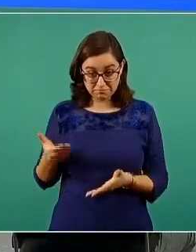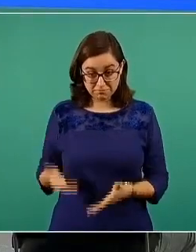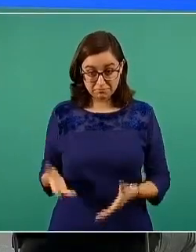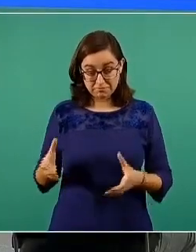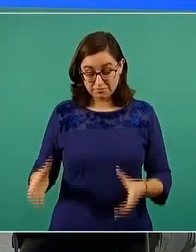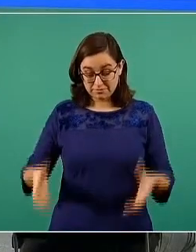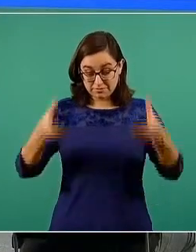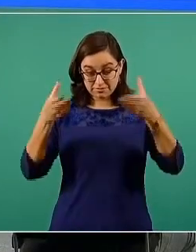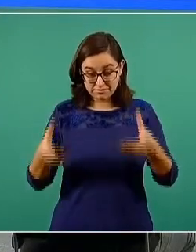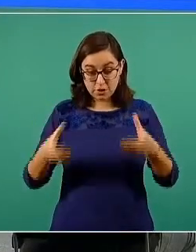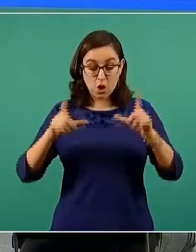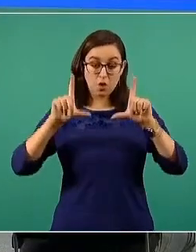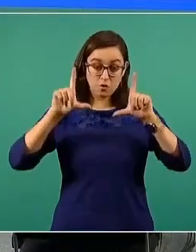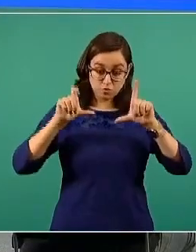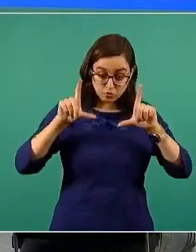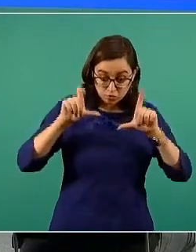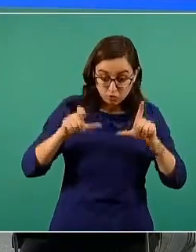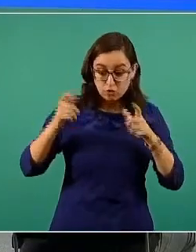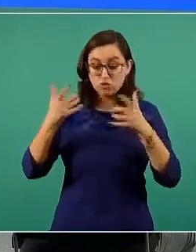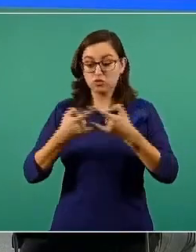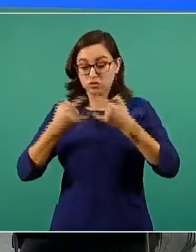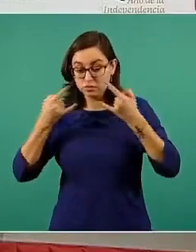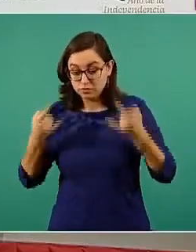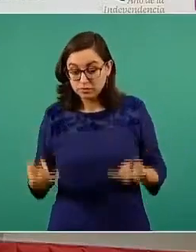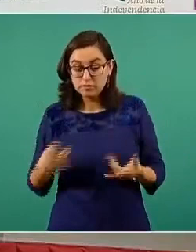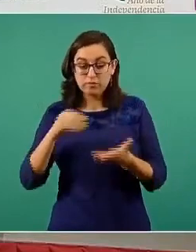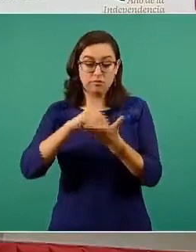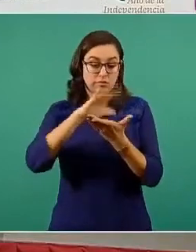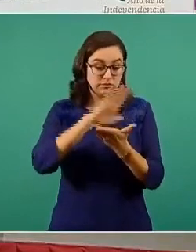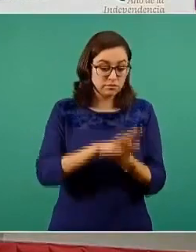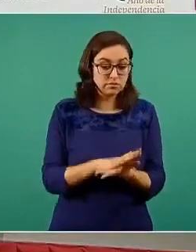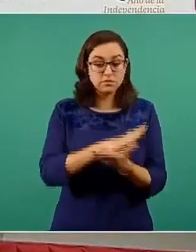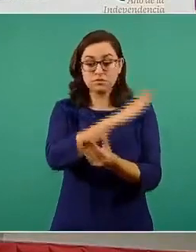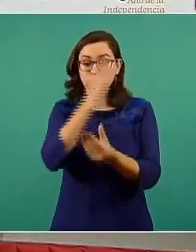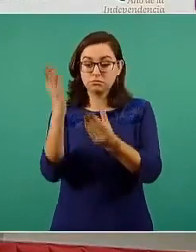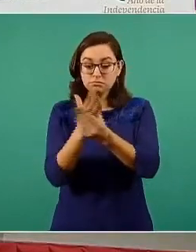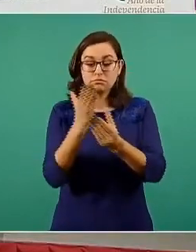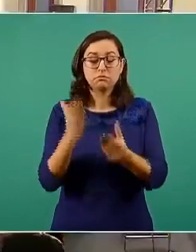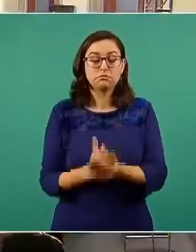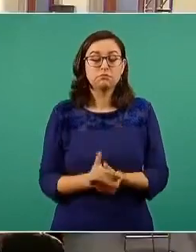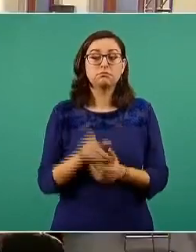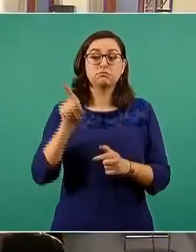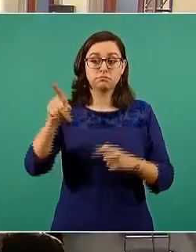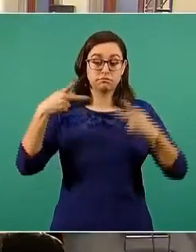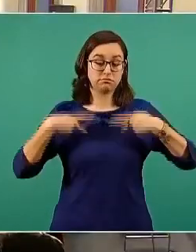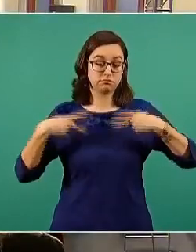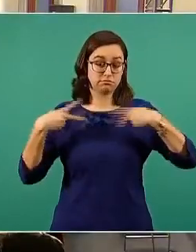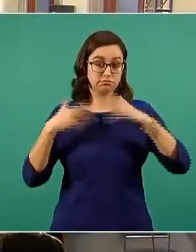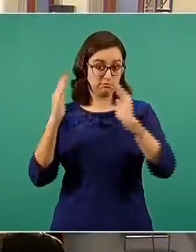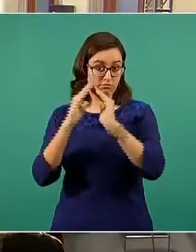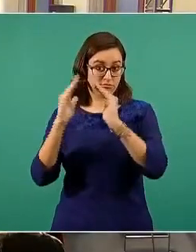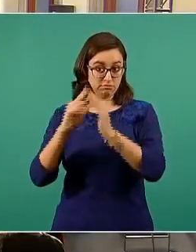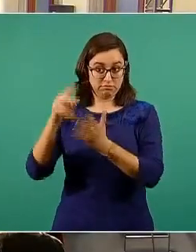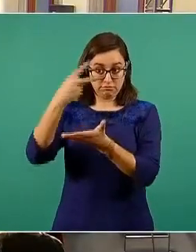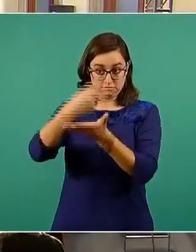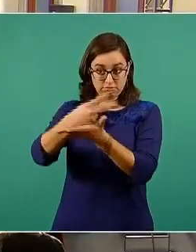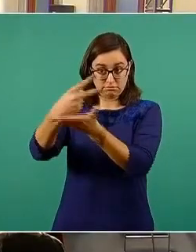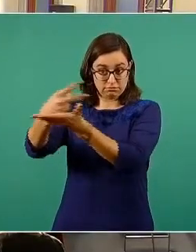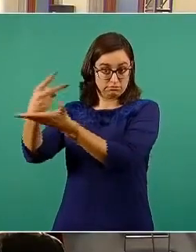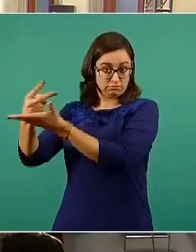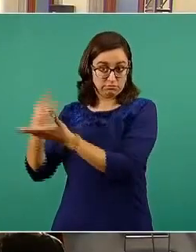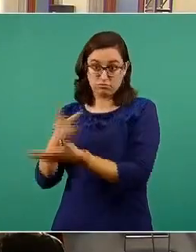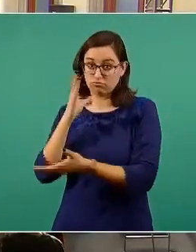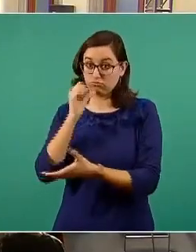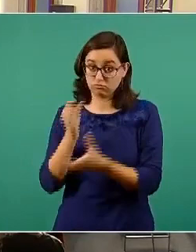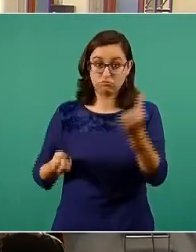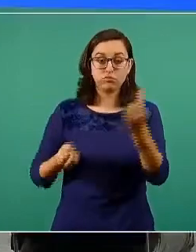documentación fotográfica, relatorías, documentación sobre personas que sufren de